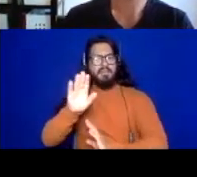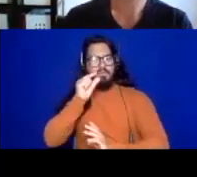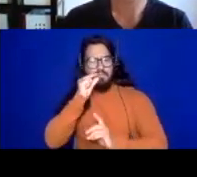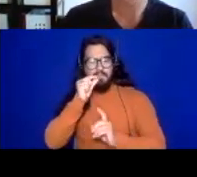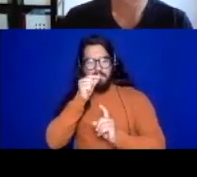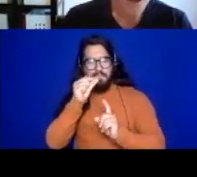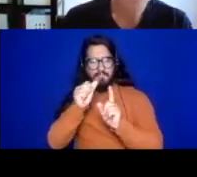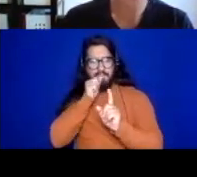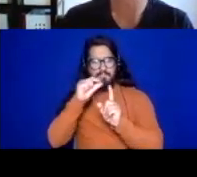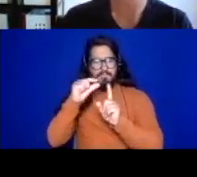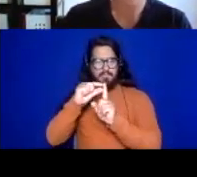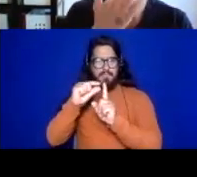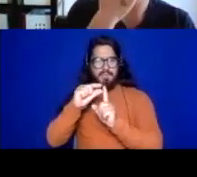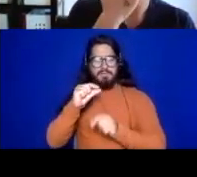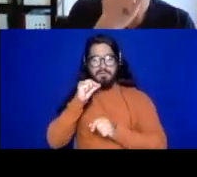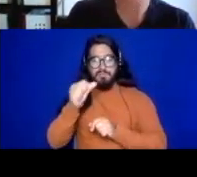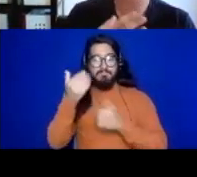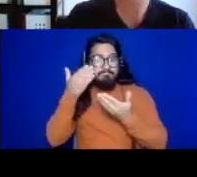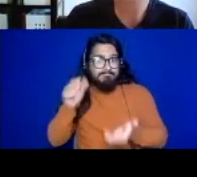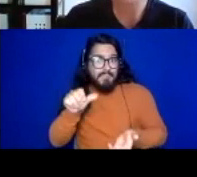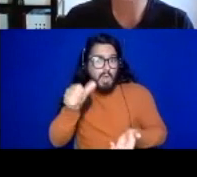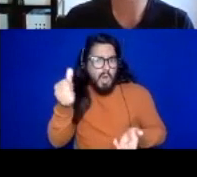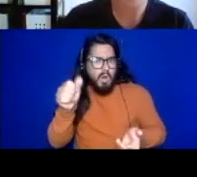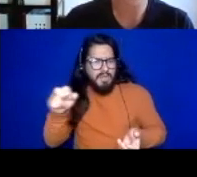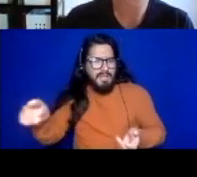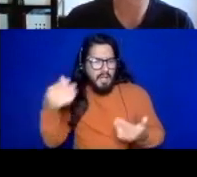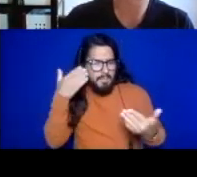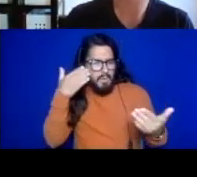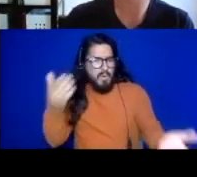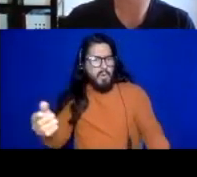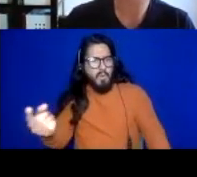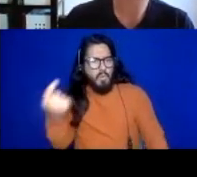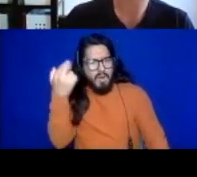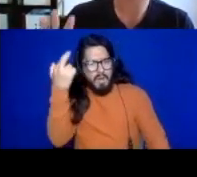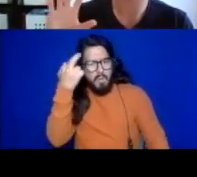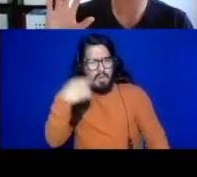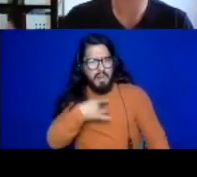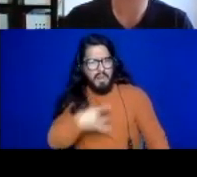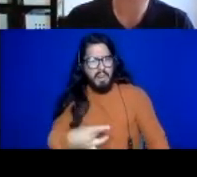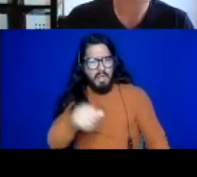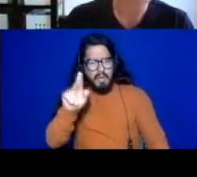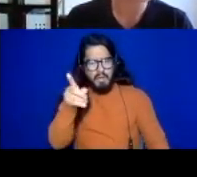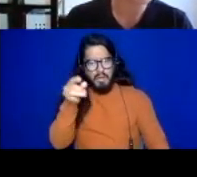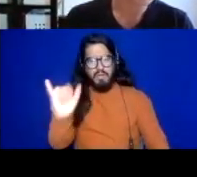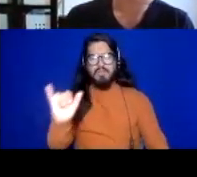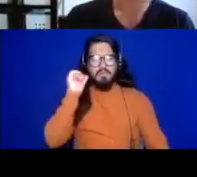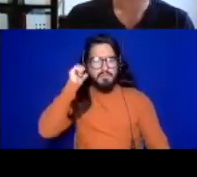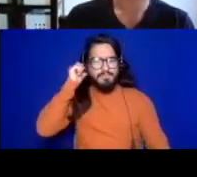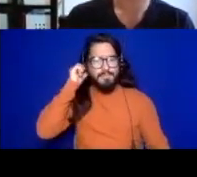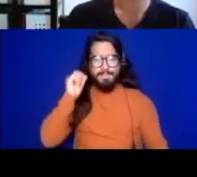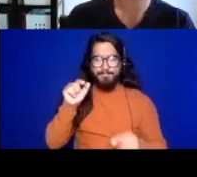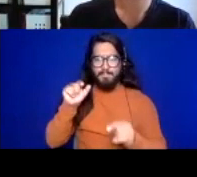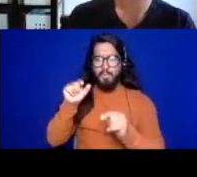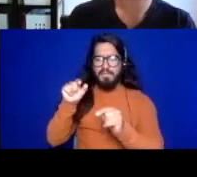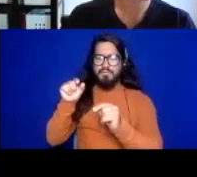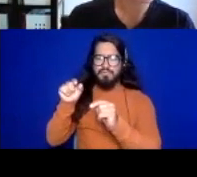para recuperar una buena contraseña que quizás se te ha olvidado. No conozco otras apps, por eso me gusta Outfit mucho, porque es